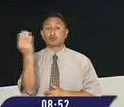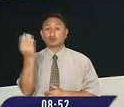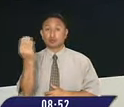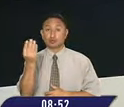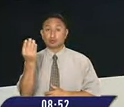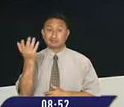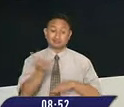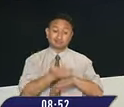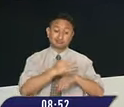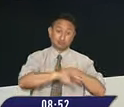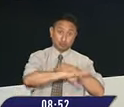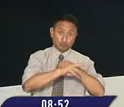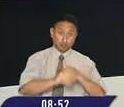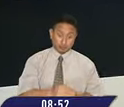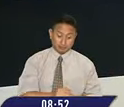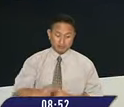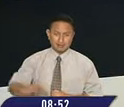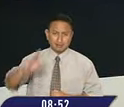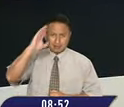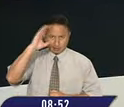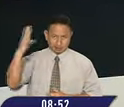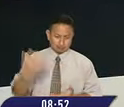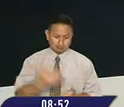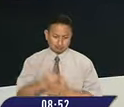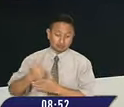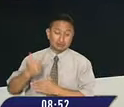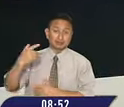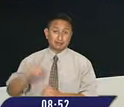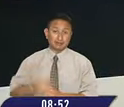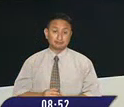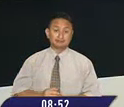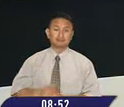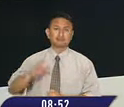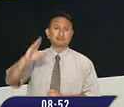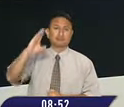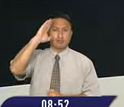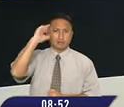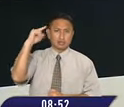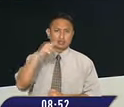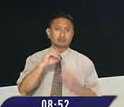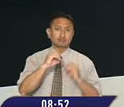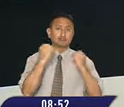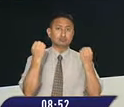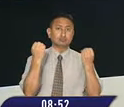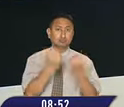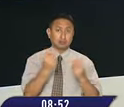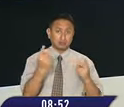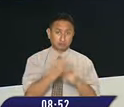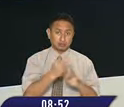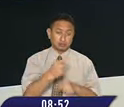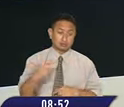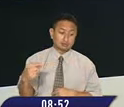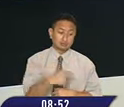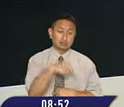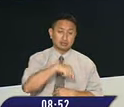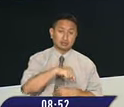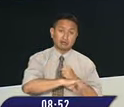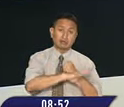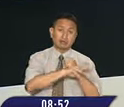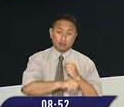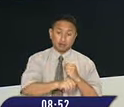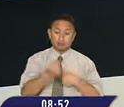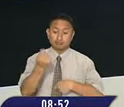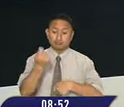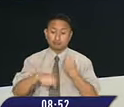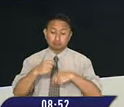robadas fueron recuperadas por la policía en Tungurahua. Los uniformados desarticularon una organización que se dedicaba al robo y posterior comercialización